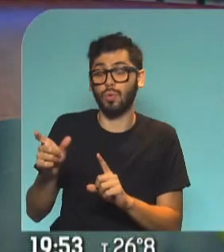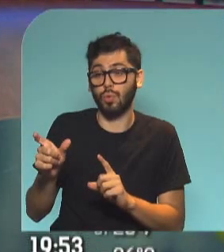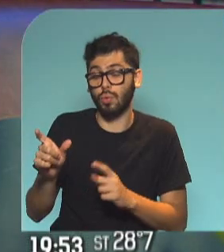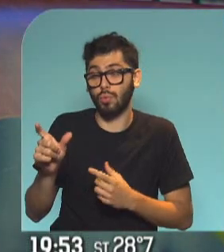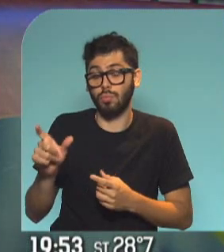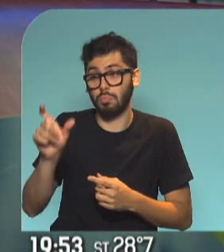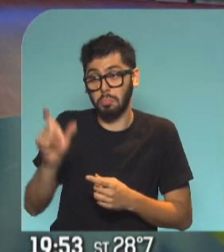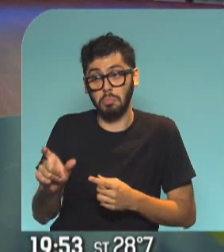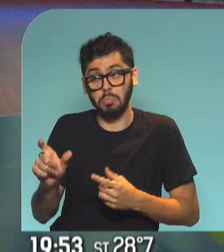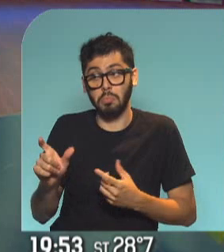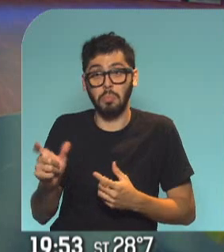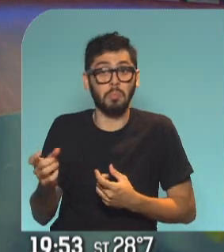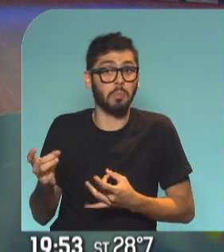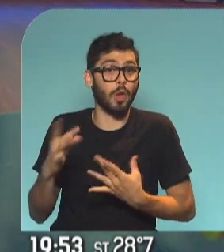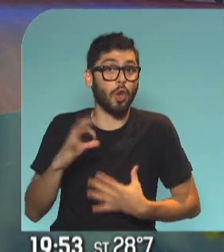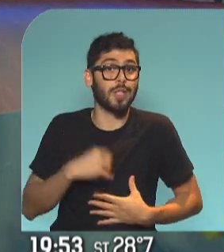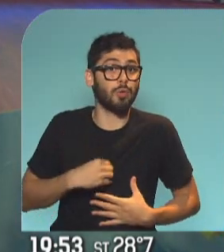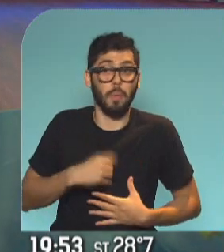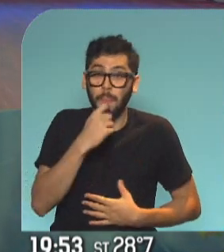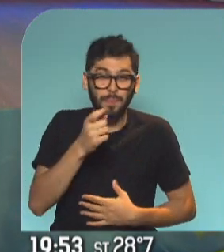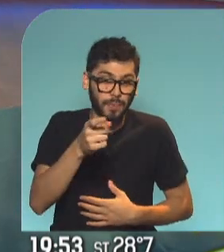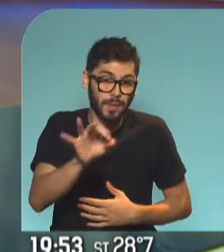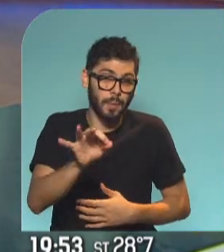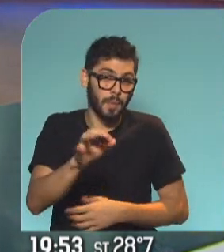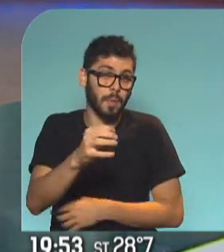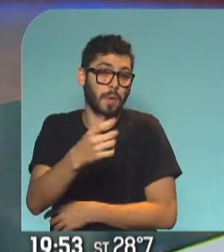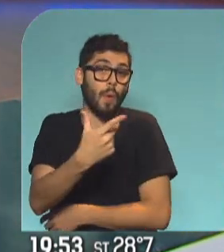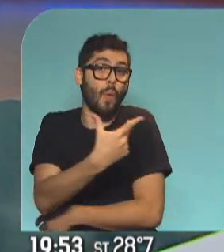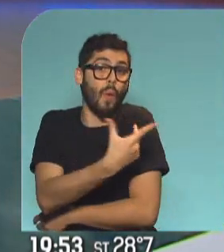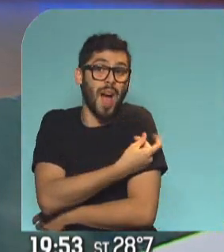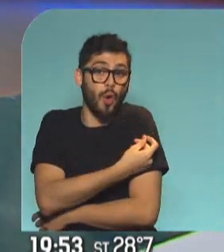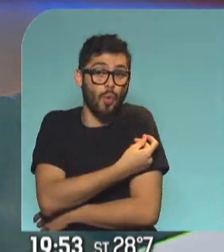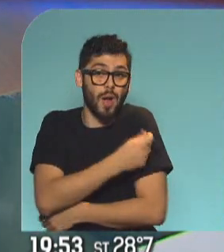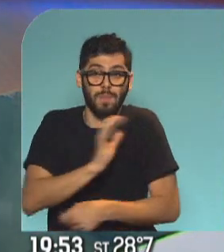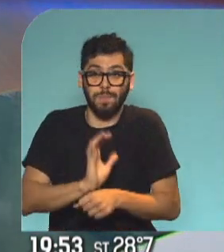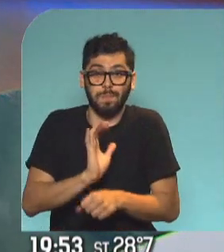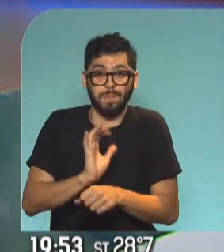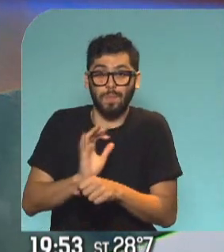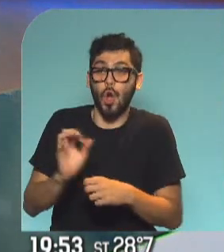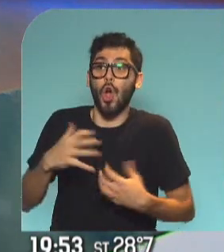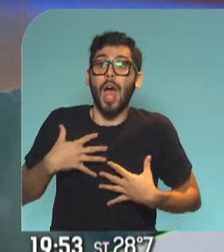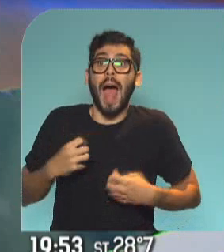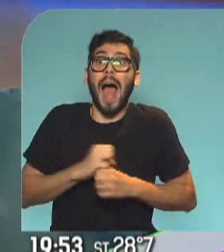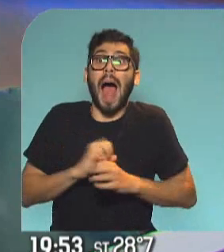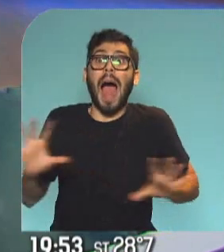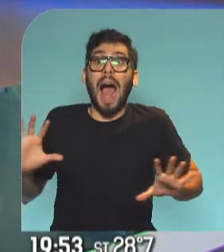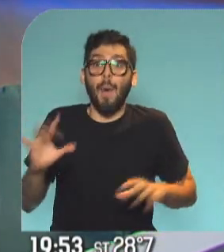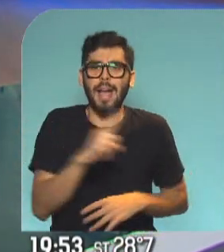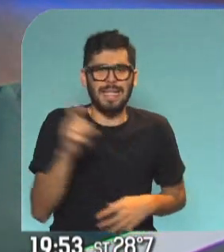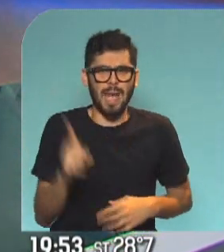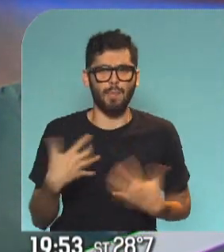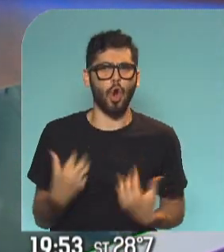o tener algún síntoma, porque la vacuna sabemos que protege 100% para la patología grave de la